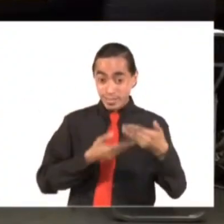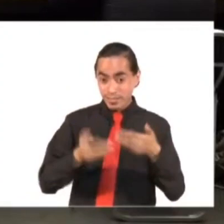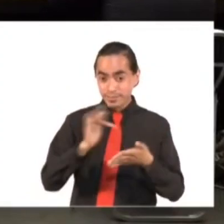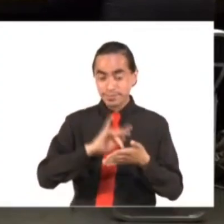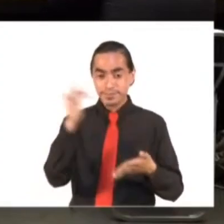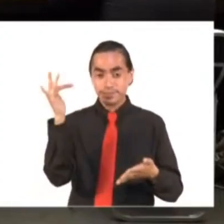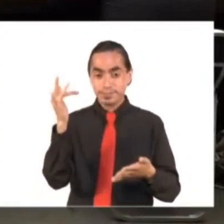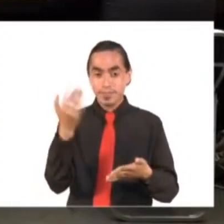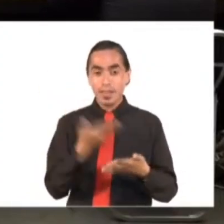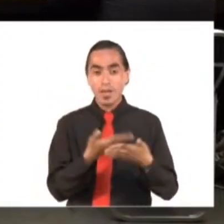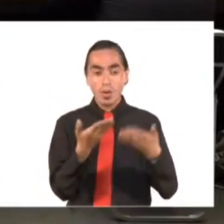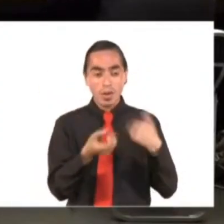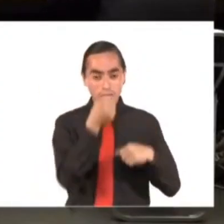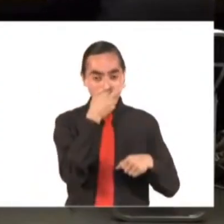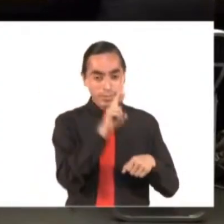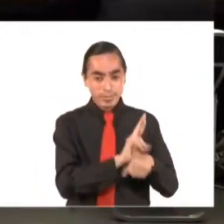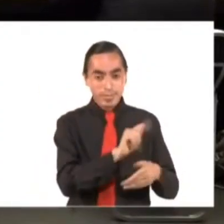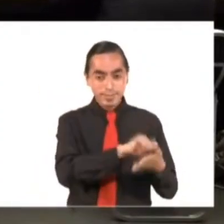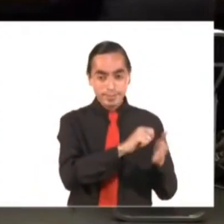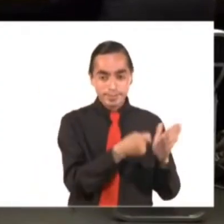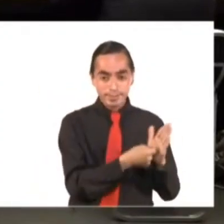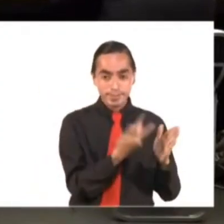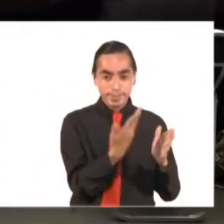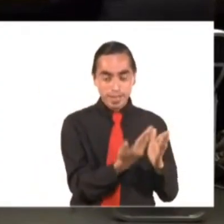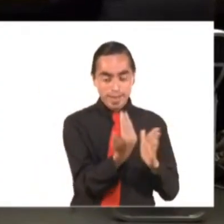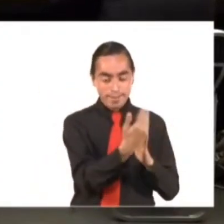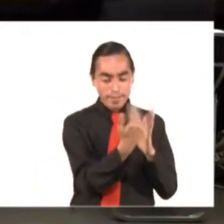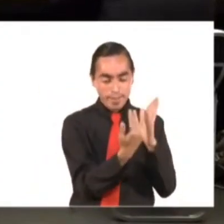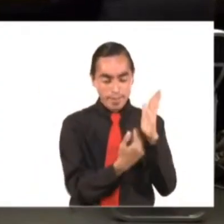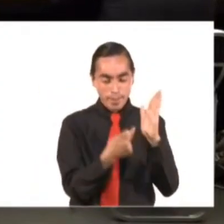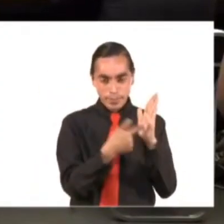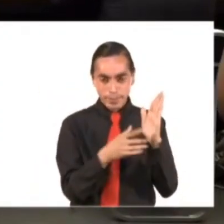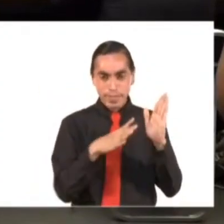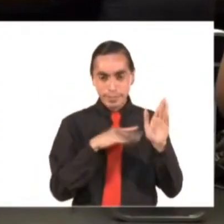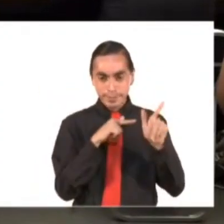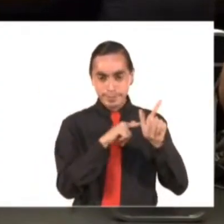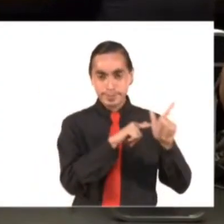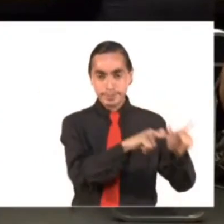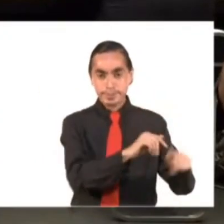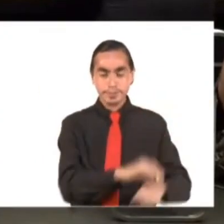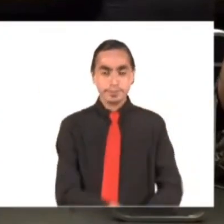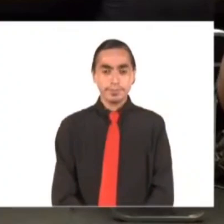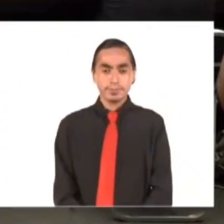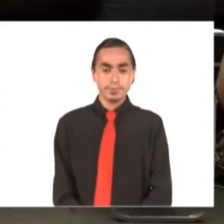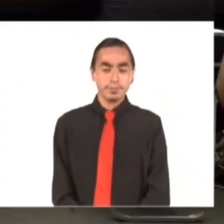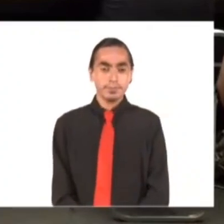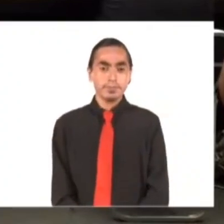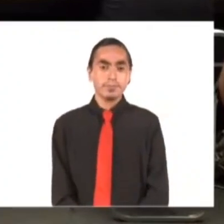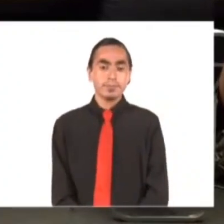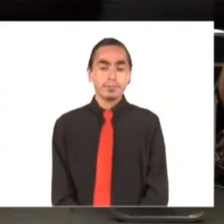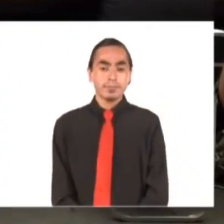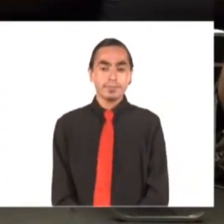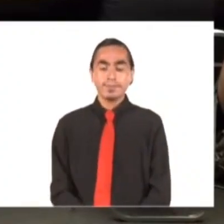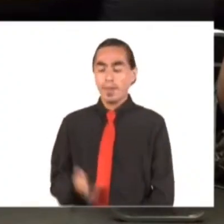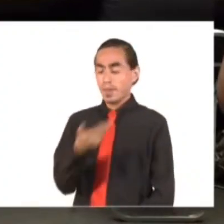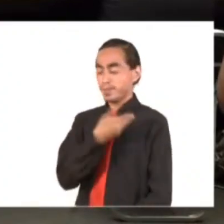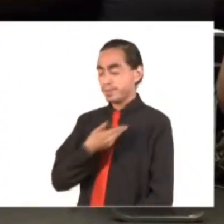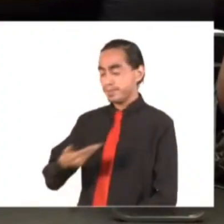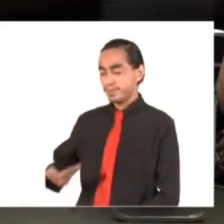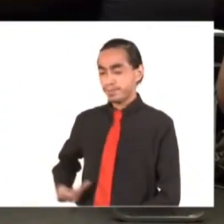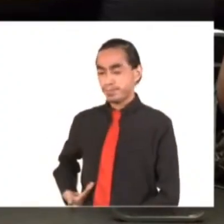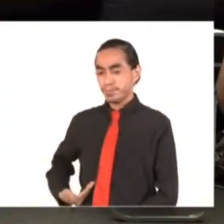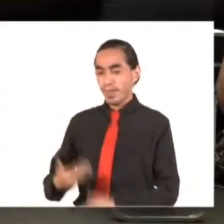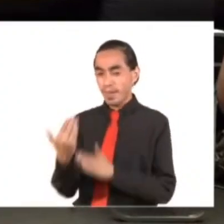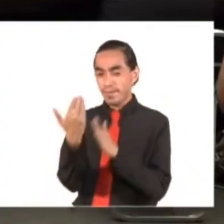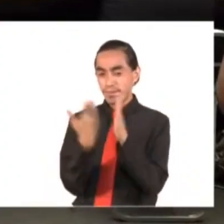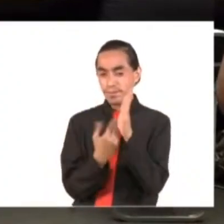compartido. Le solicito a la secretaria técnica continuar con el desahogo de nuestro orden del día. Presidente,